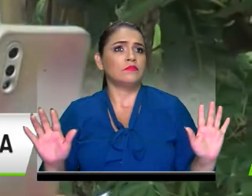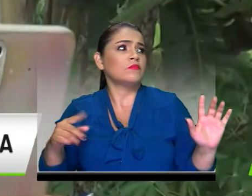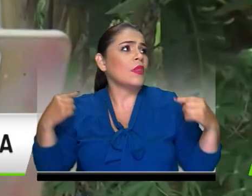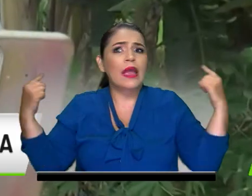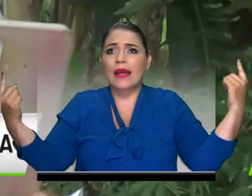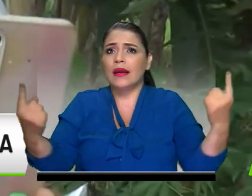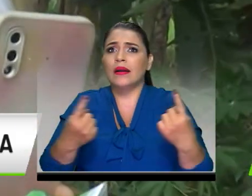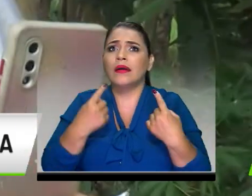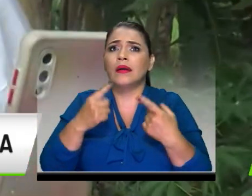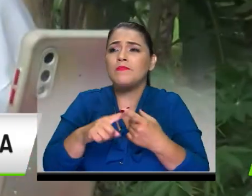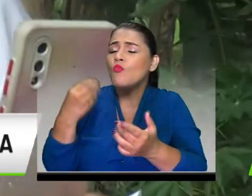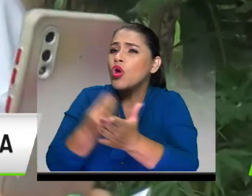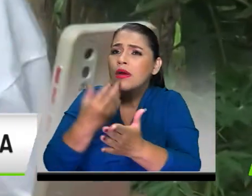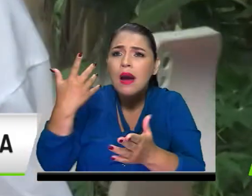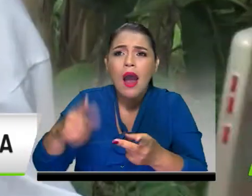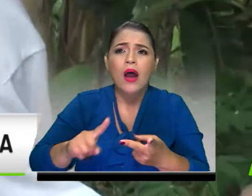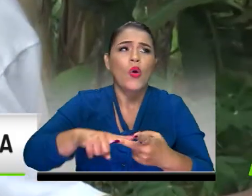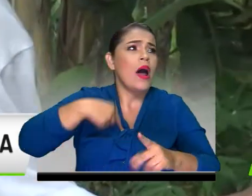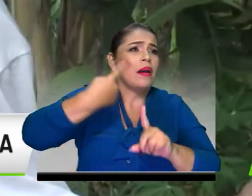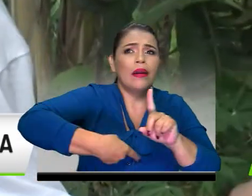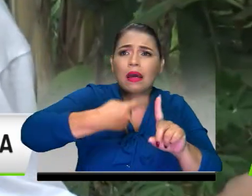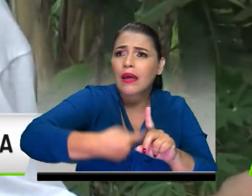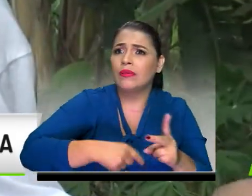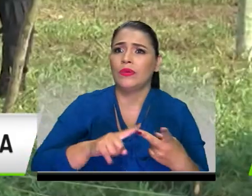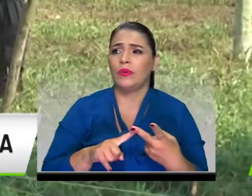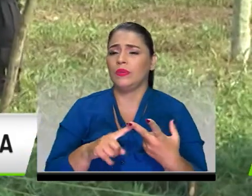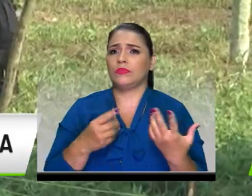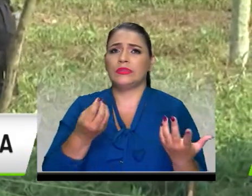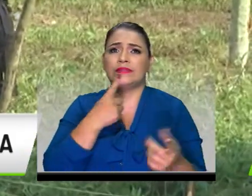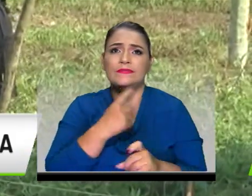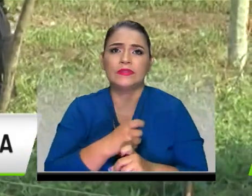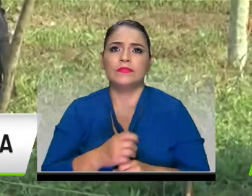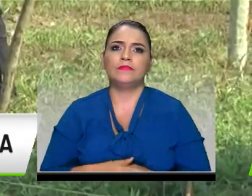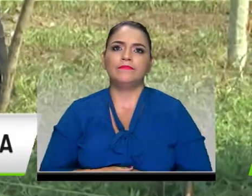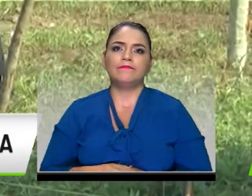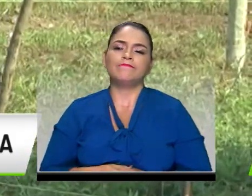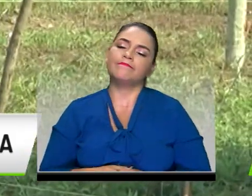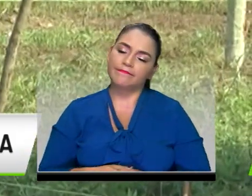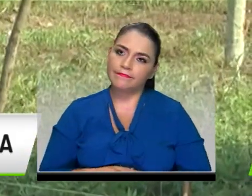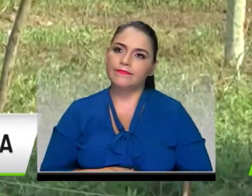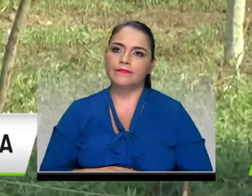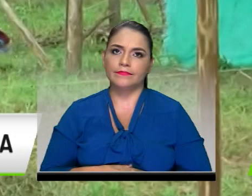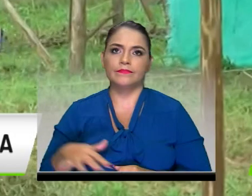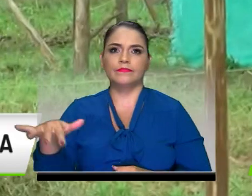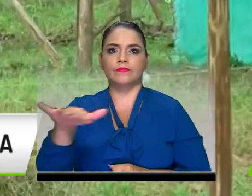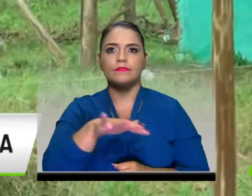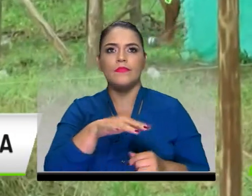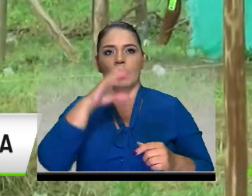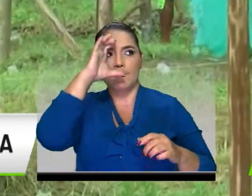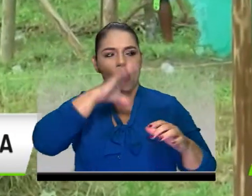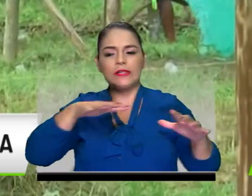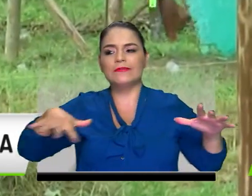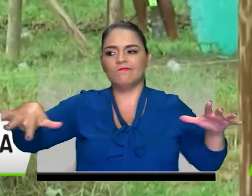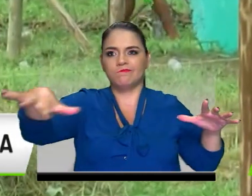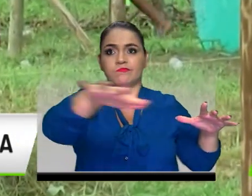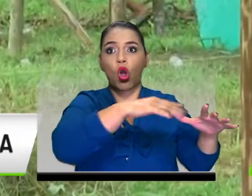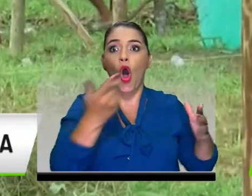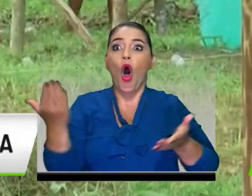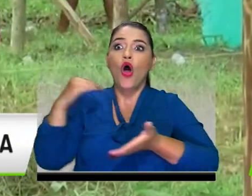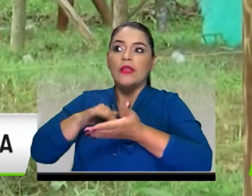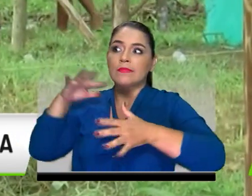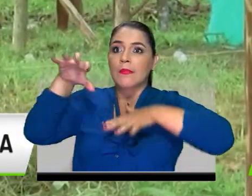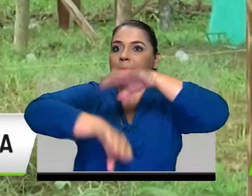está muy costoso, el arriendo, uno trabaja para pagar arriendo. Las autoridades mantienen la custodia del predio para evitar que sea